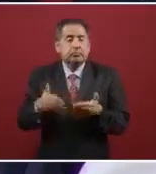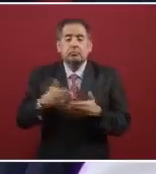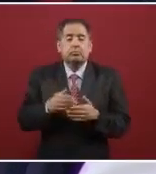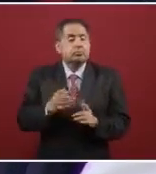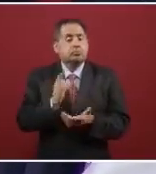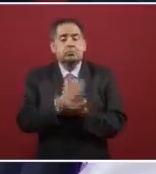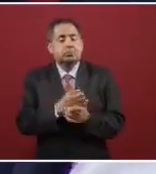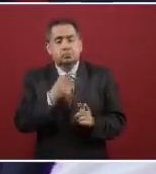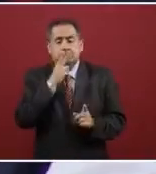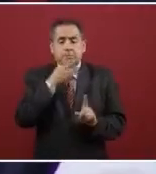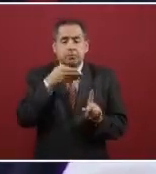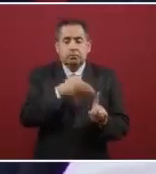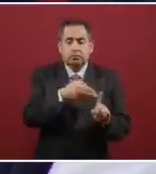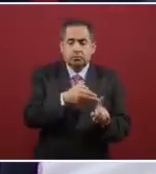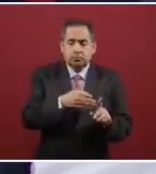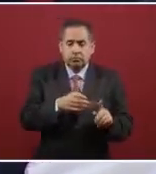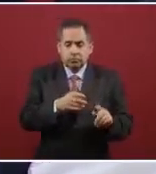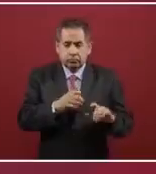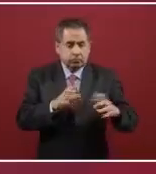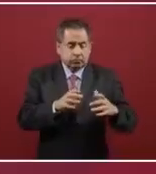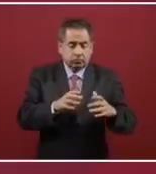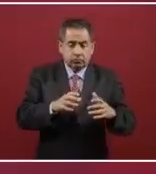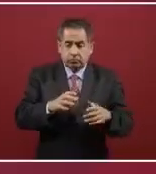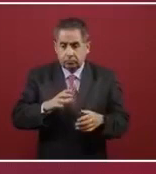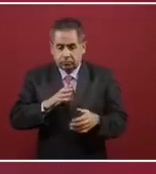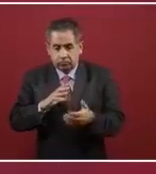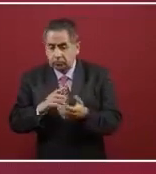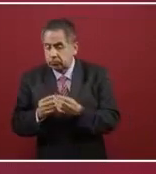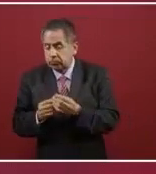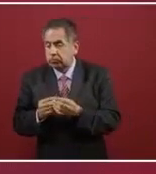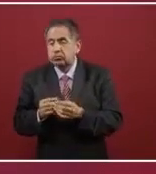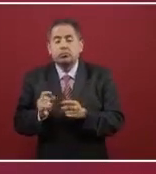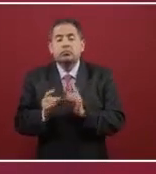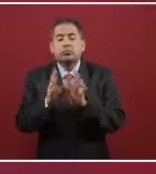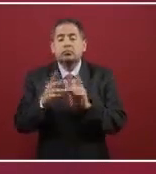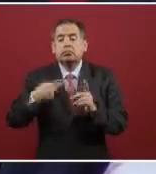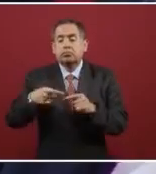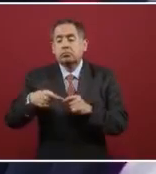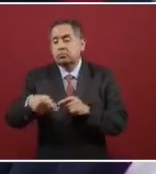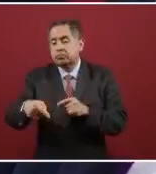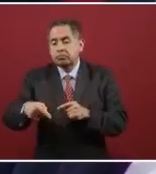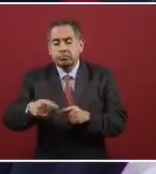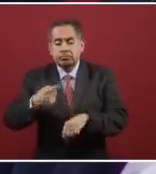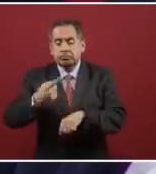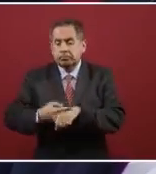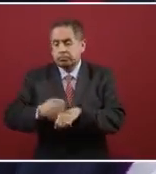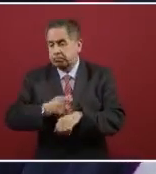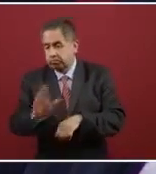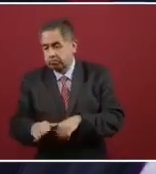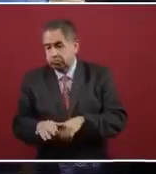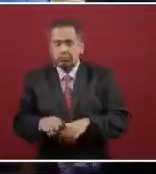privilegiar la prevención y las enfermedades existentes, pero las enfermedades terminales ya no se les va a dar